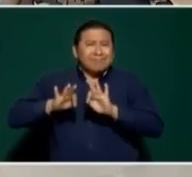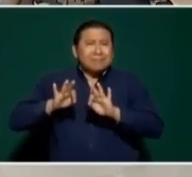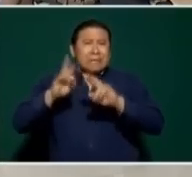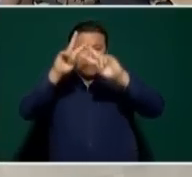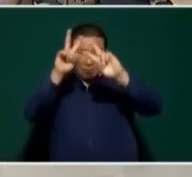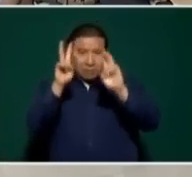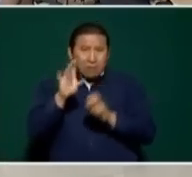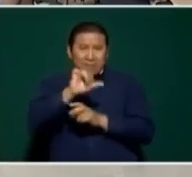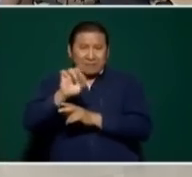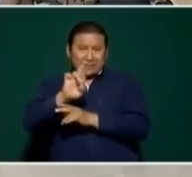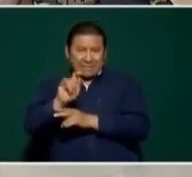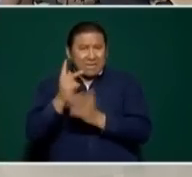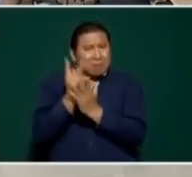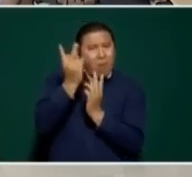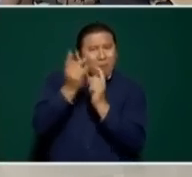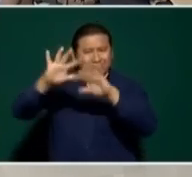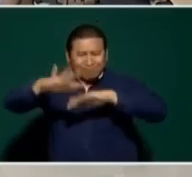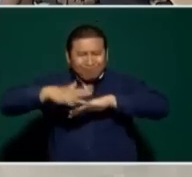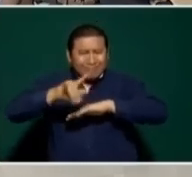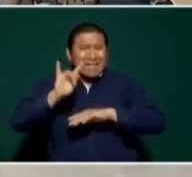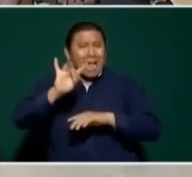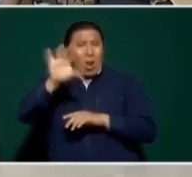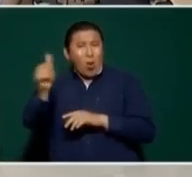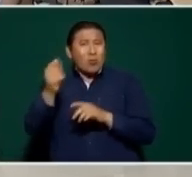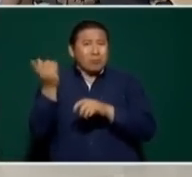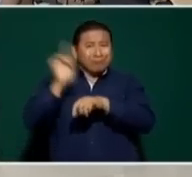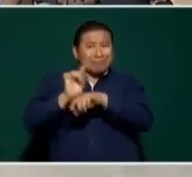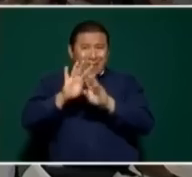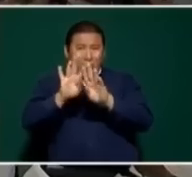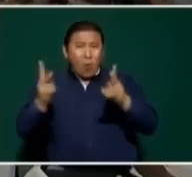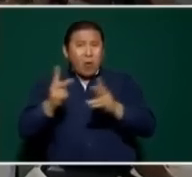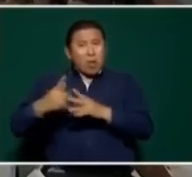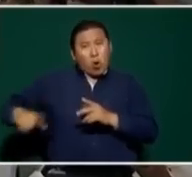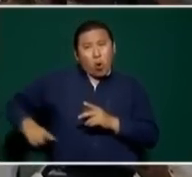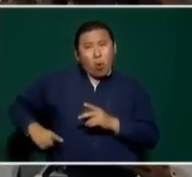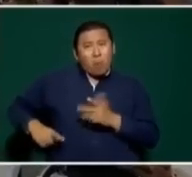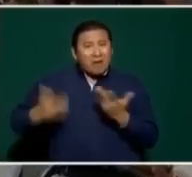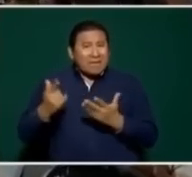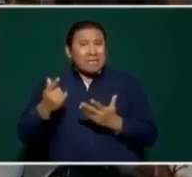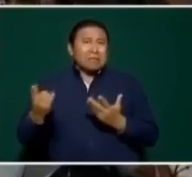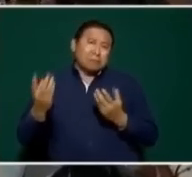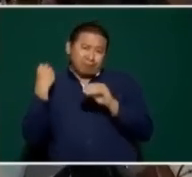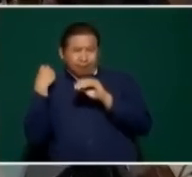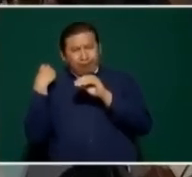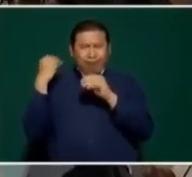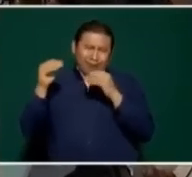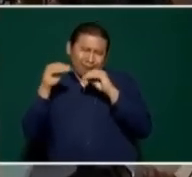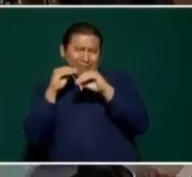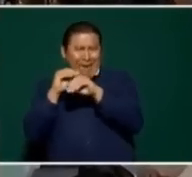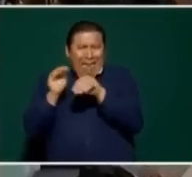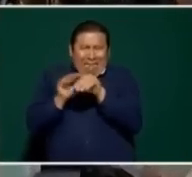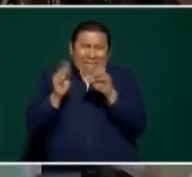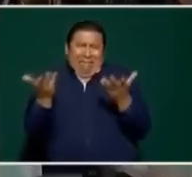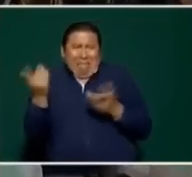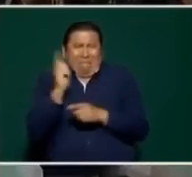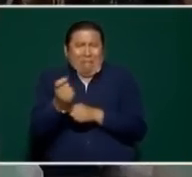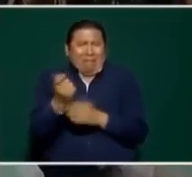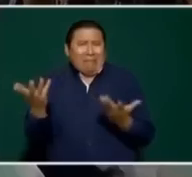el tema del sargazo. Al día siguiente vemos portadas de usted y del gobernador casi de cachetito. Entonces, la cosa es